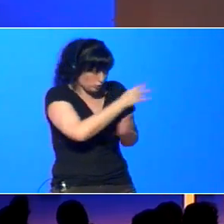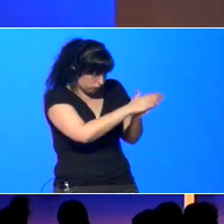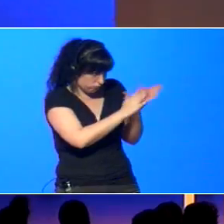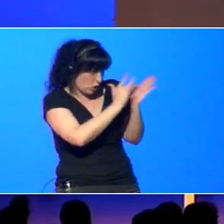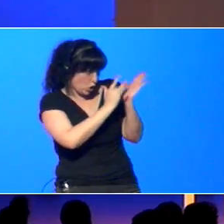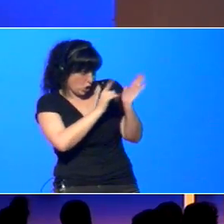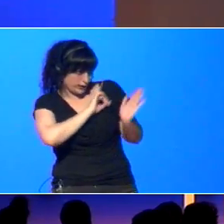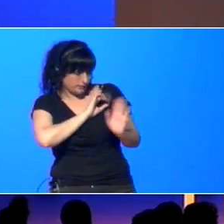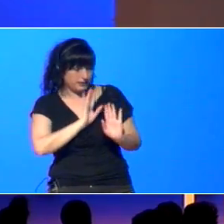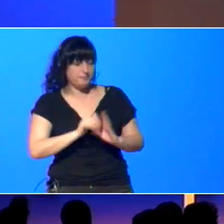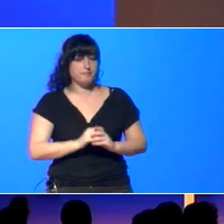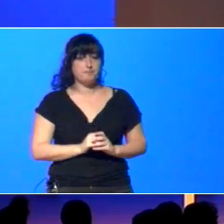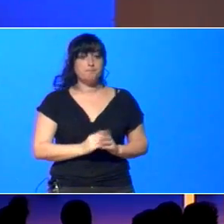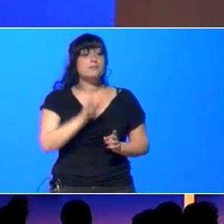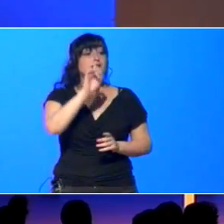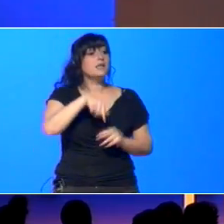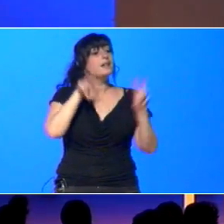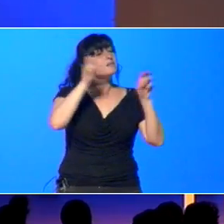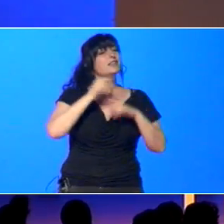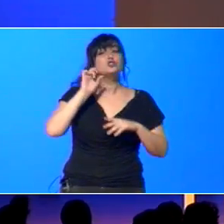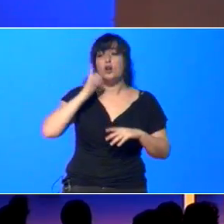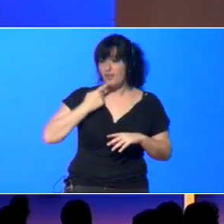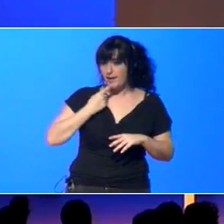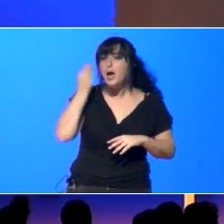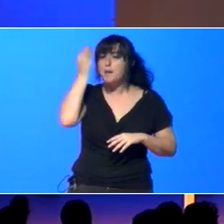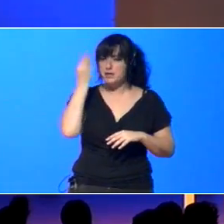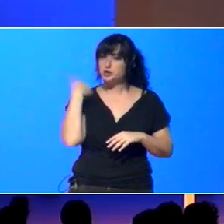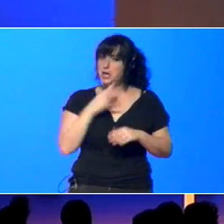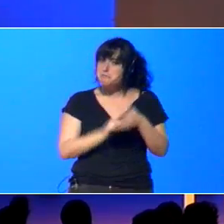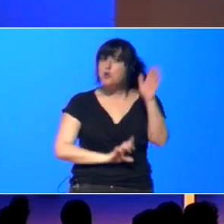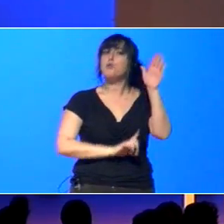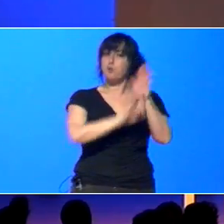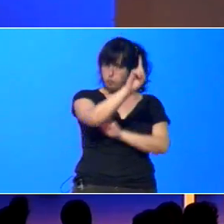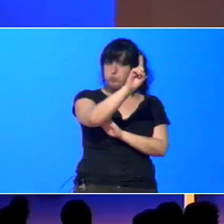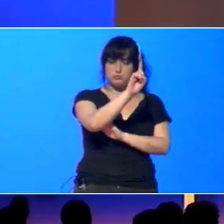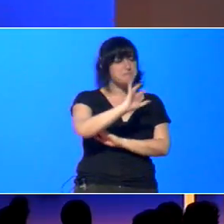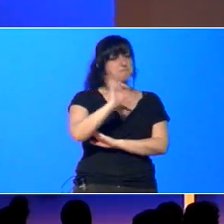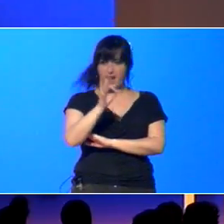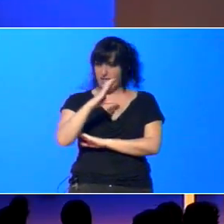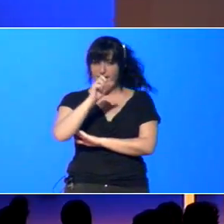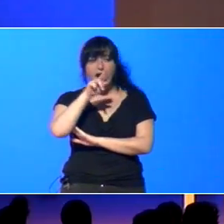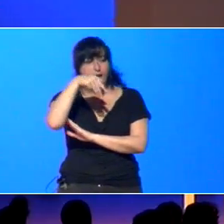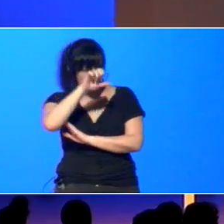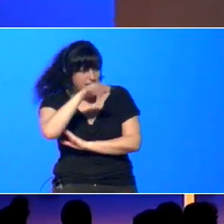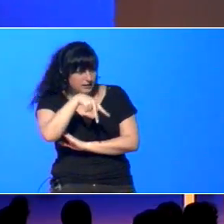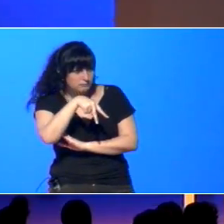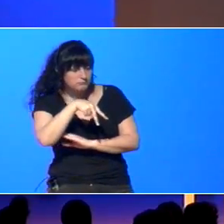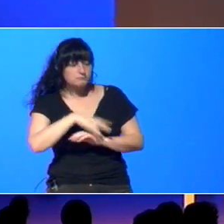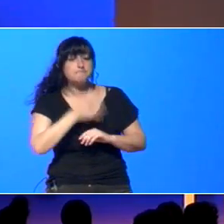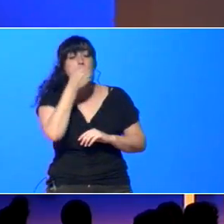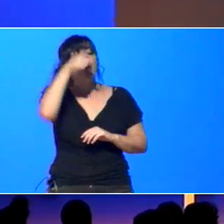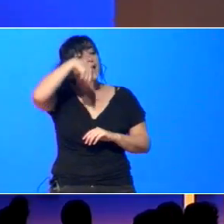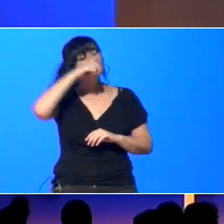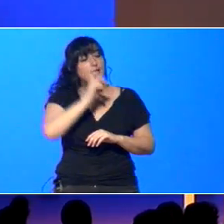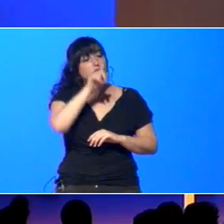Se ha iniciado el de sordera, que creo que está muy avanzado, ¿no, Carmen? Muy avanzado. Y este año se va a